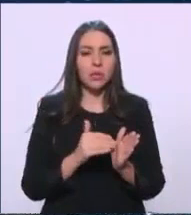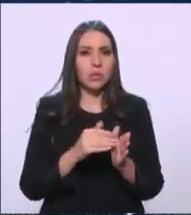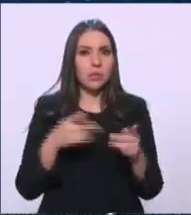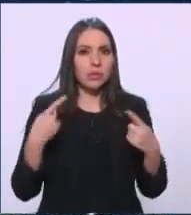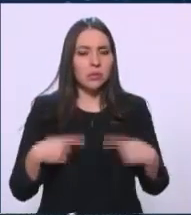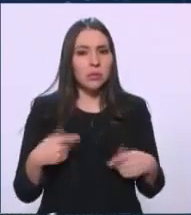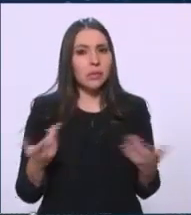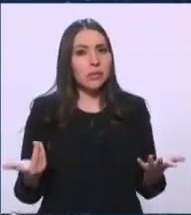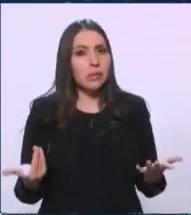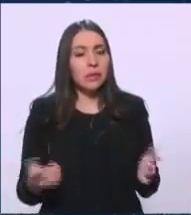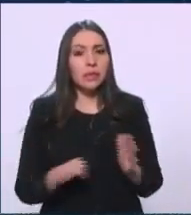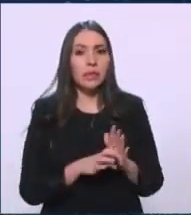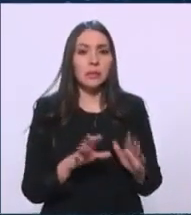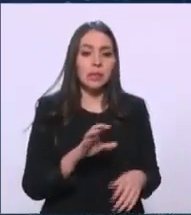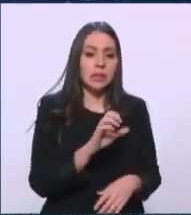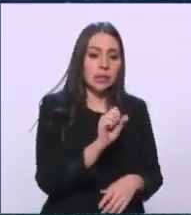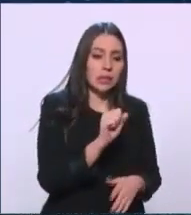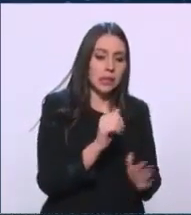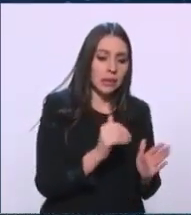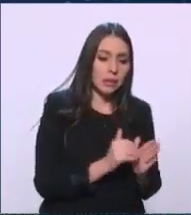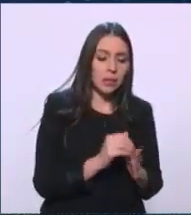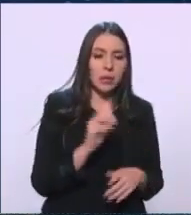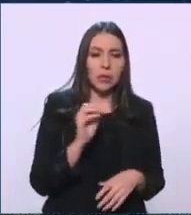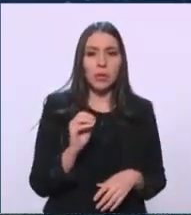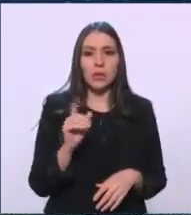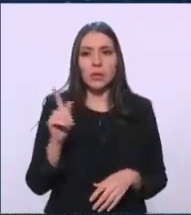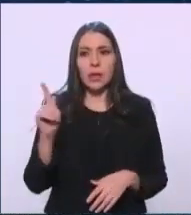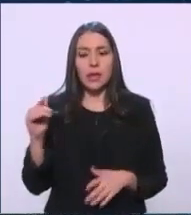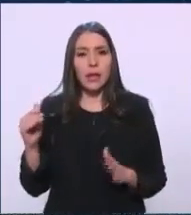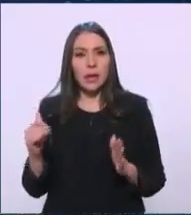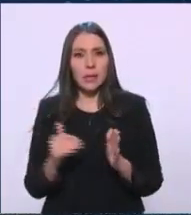entre 60,000 y 70,000